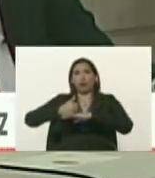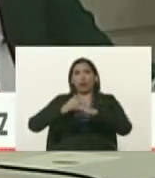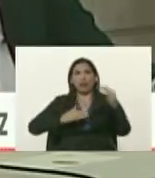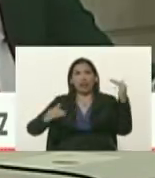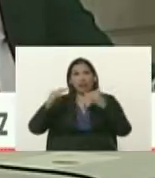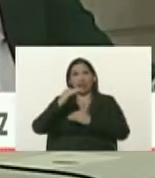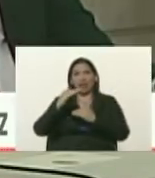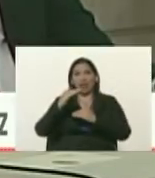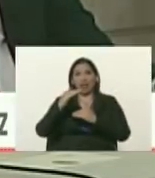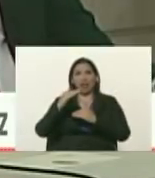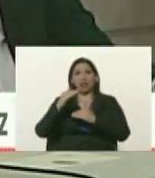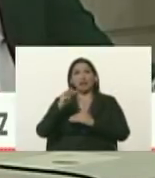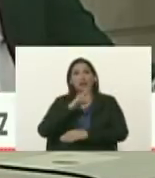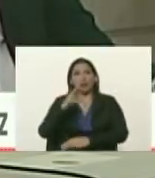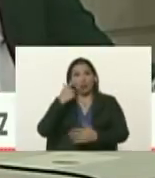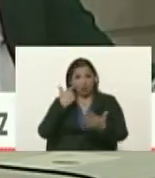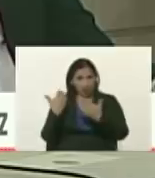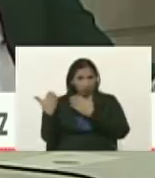Reinaldo Muñoz.